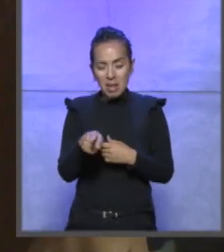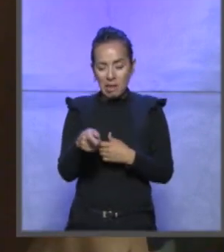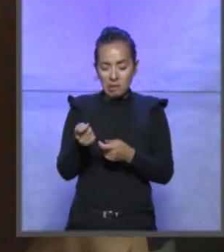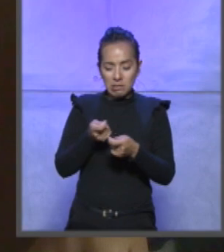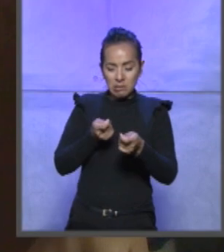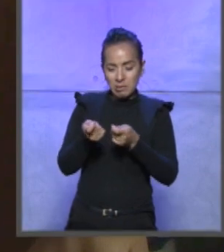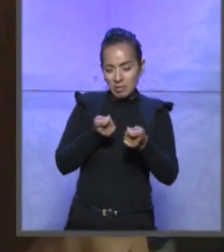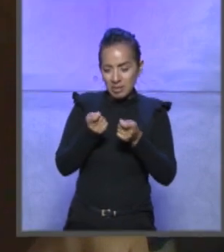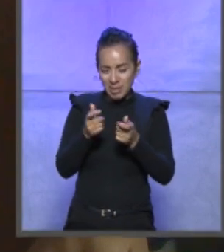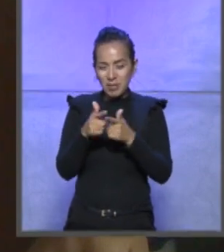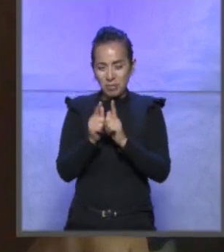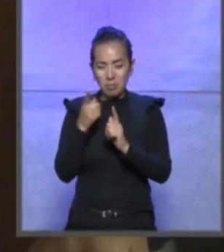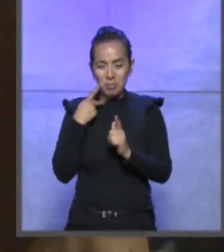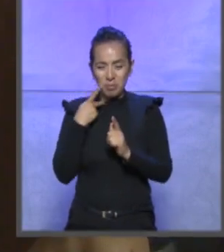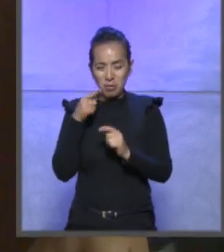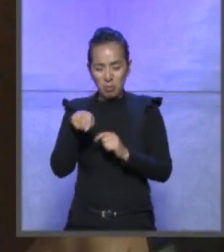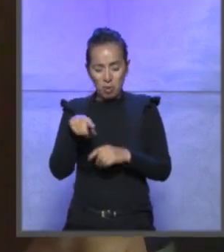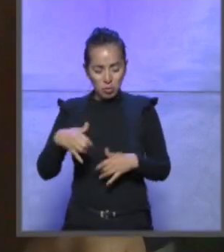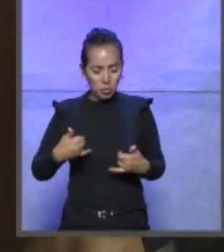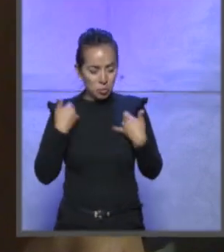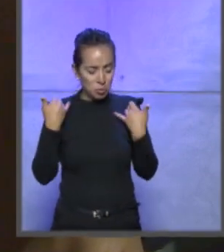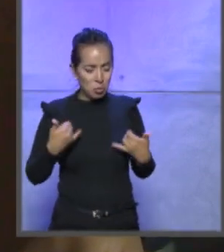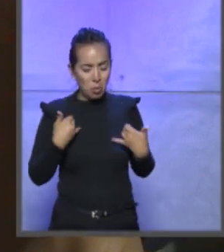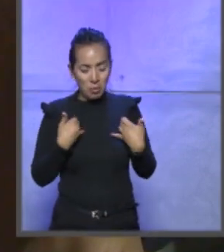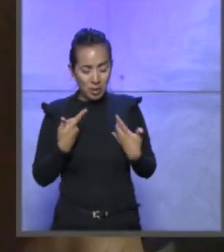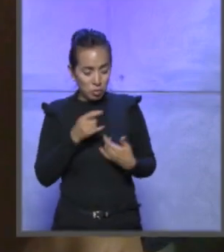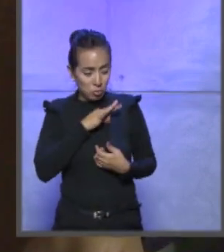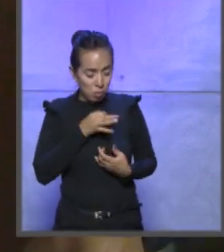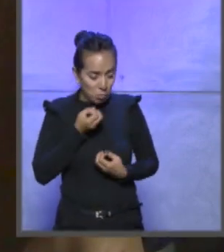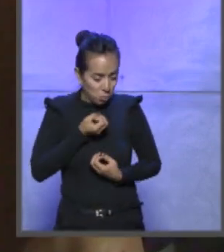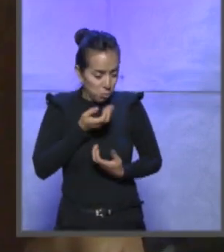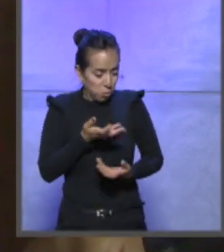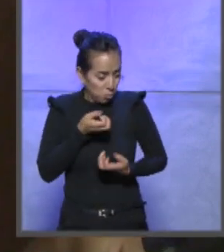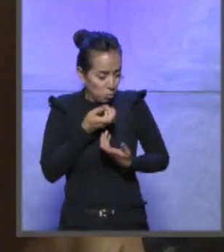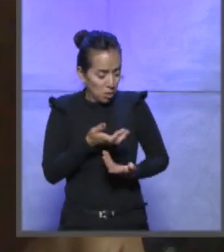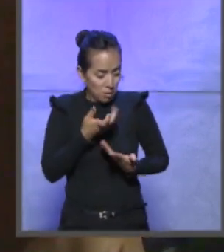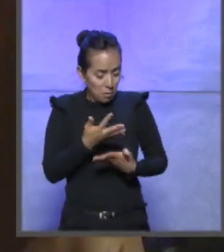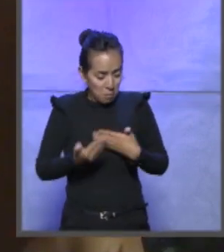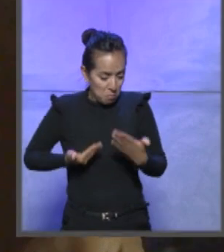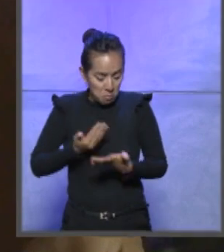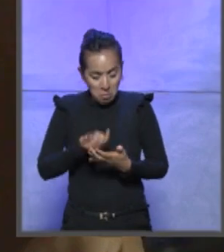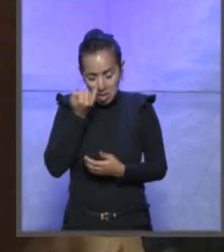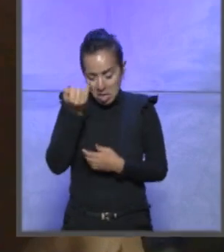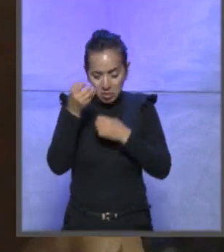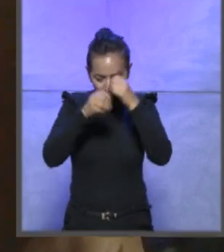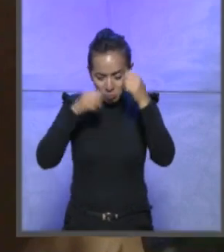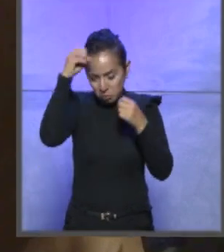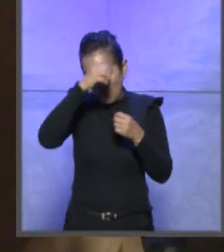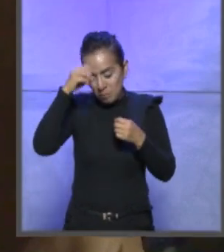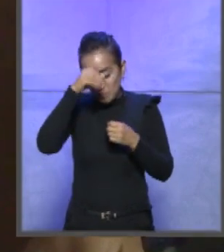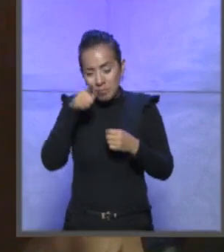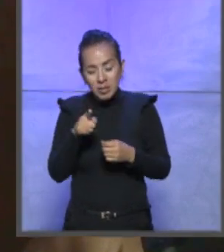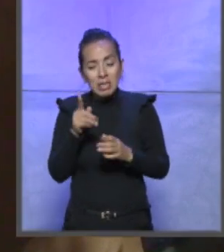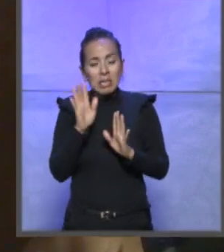de manipulación en la que nuestra autonomía no puede ser desarrollada por completo, porque el desarrollo de nuestras ideas